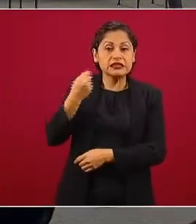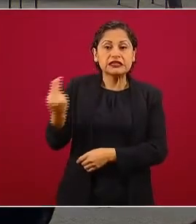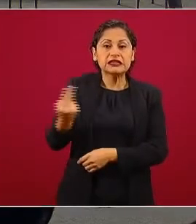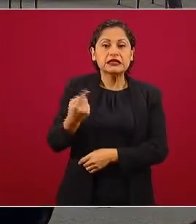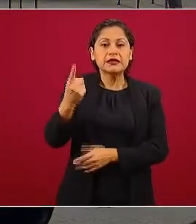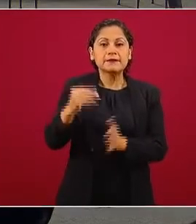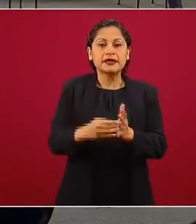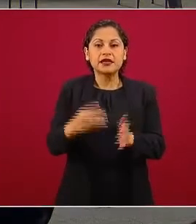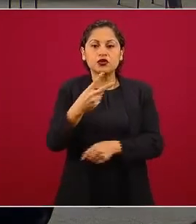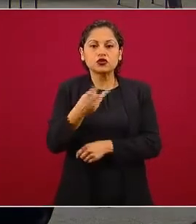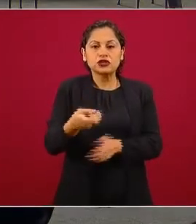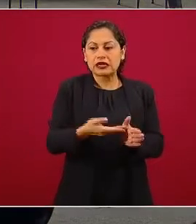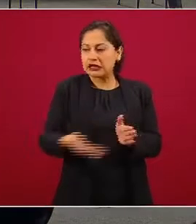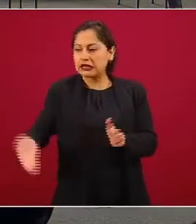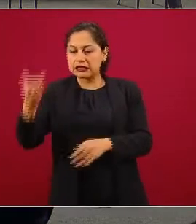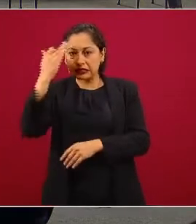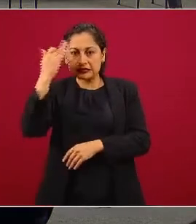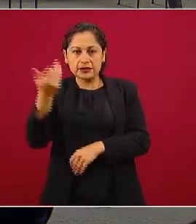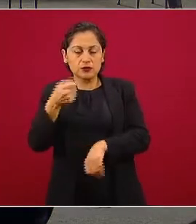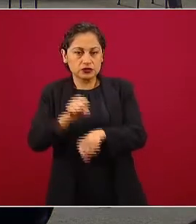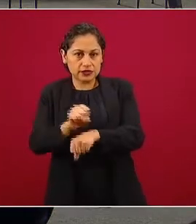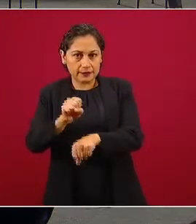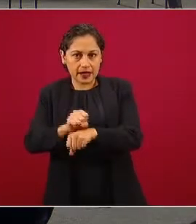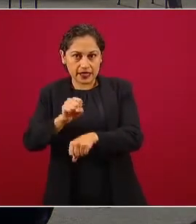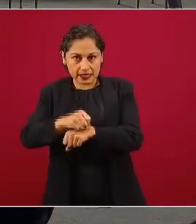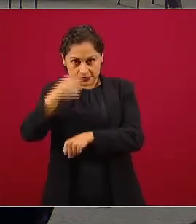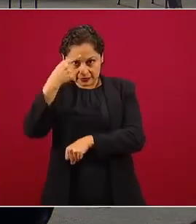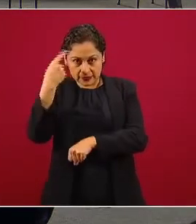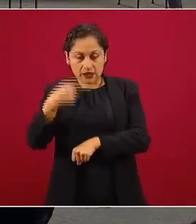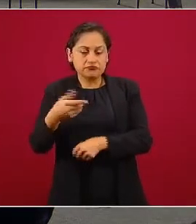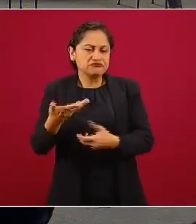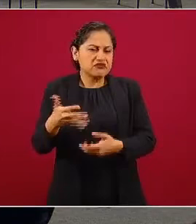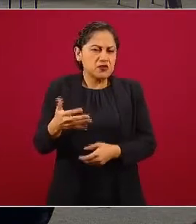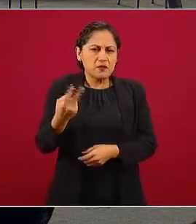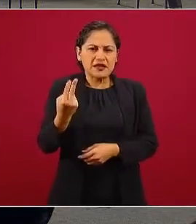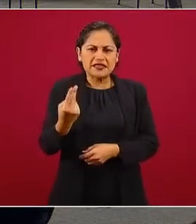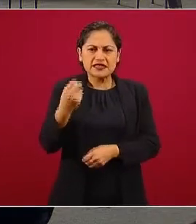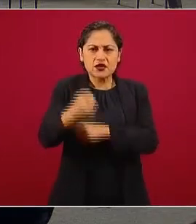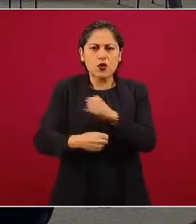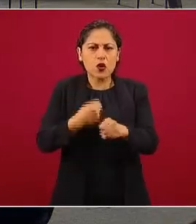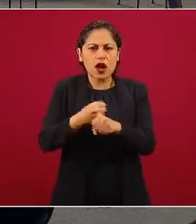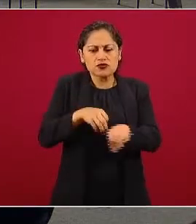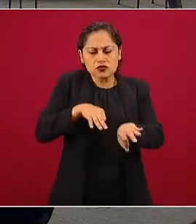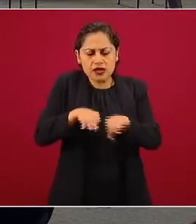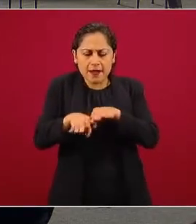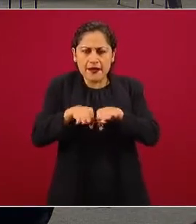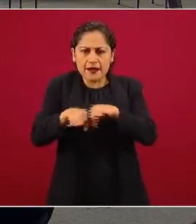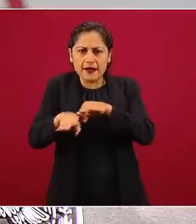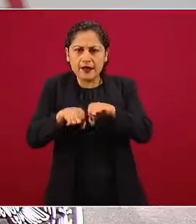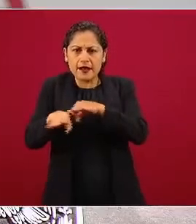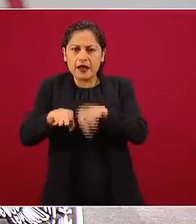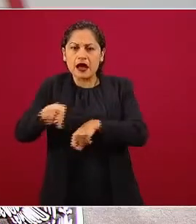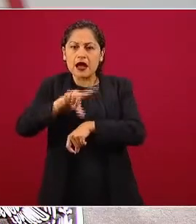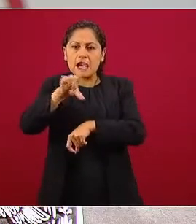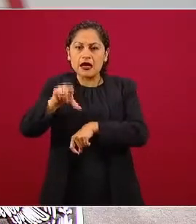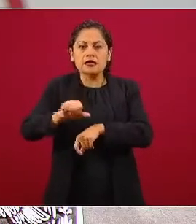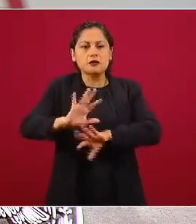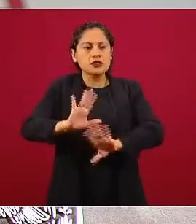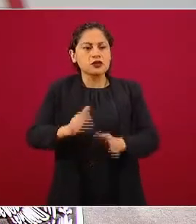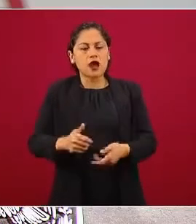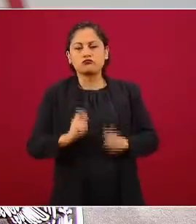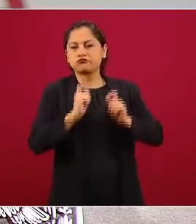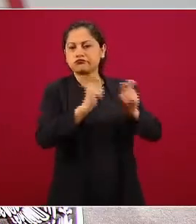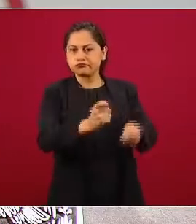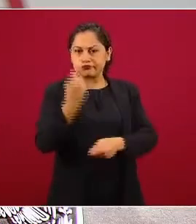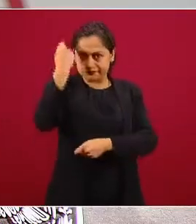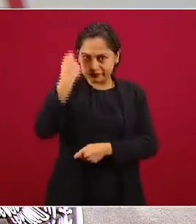de cotización, que es el equivalente a 25 años de trabajar. Y esto no quiere decir que los trabajadores no hayan trabajado 25 años,